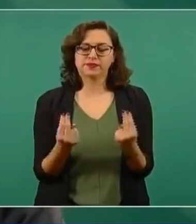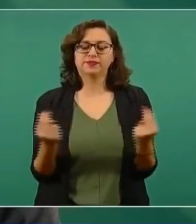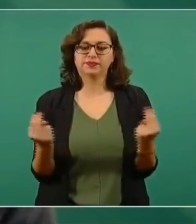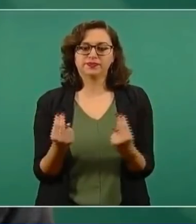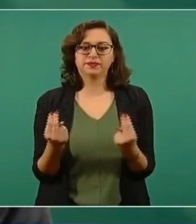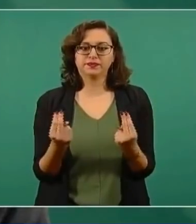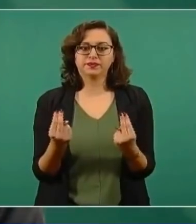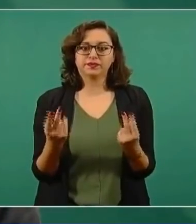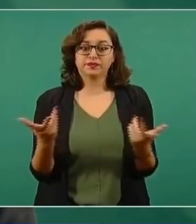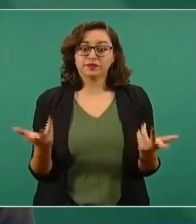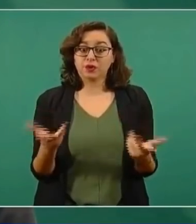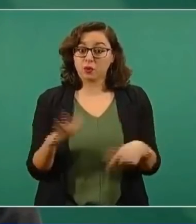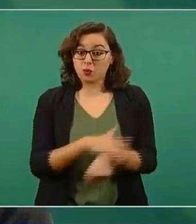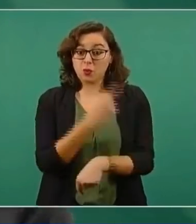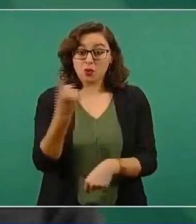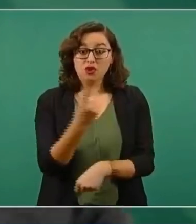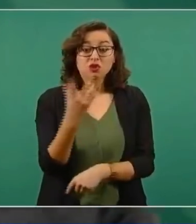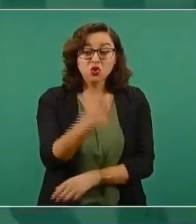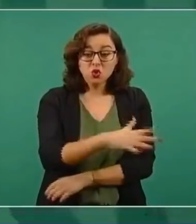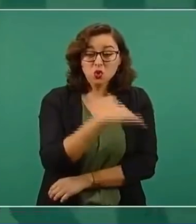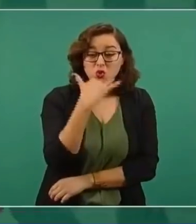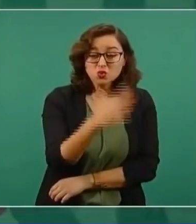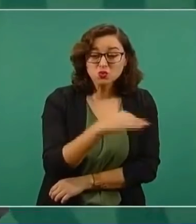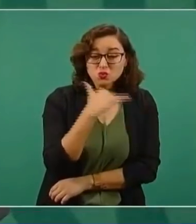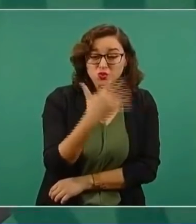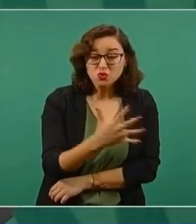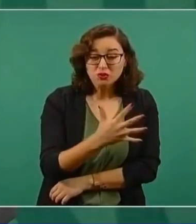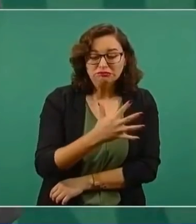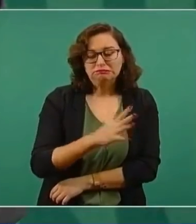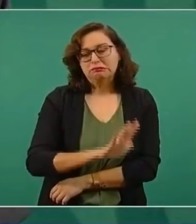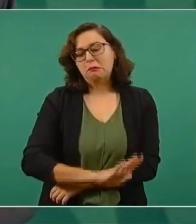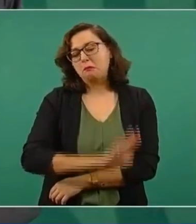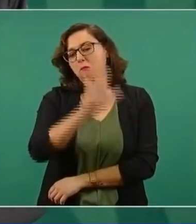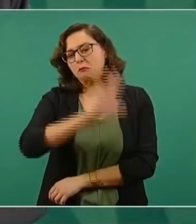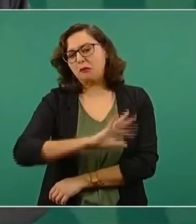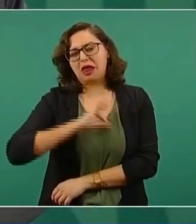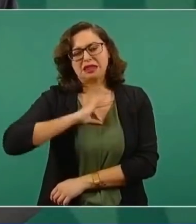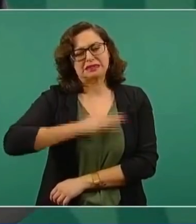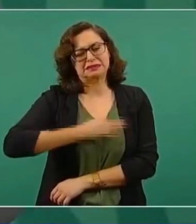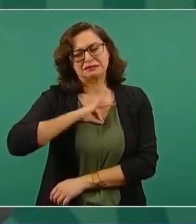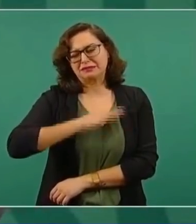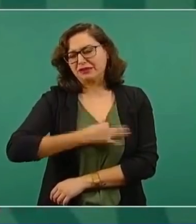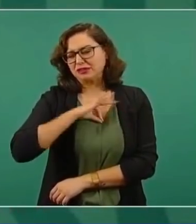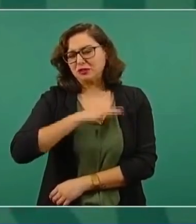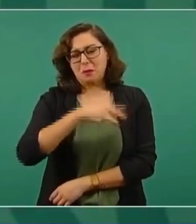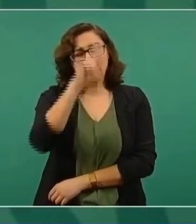que el COVID, que cualquier pandemia es